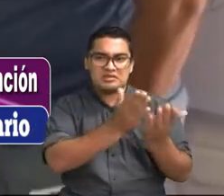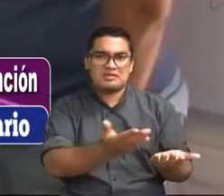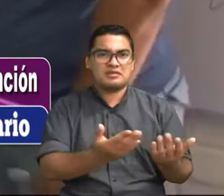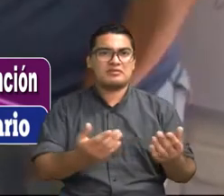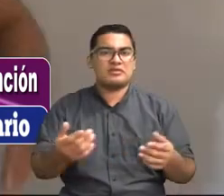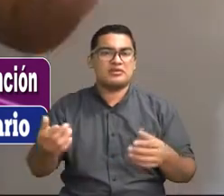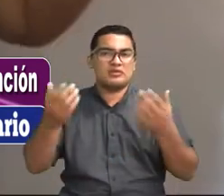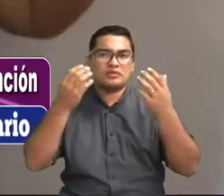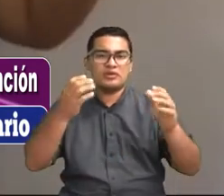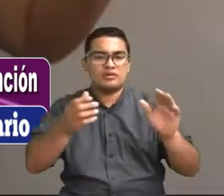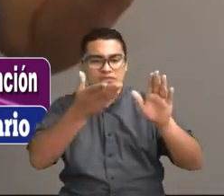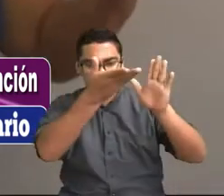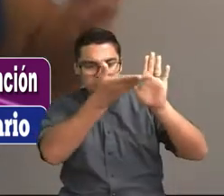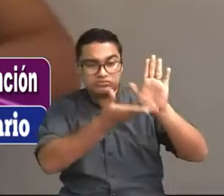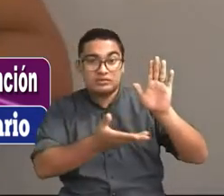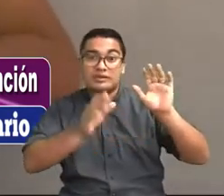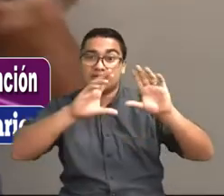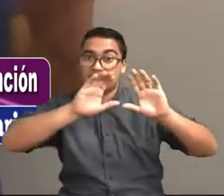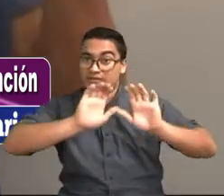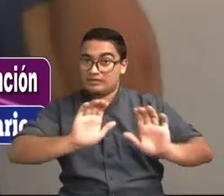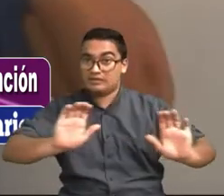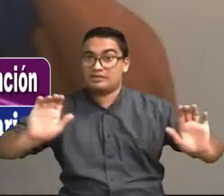niños también con discapacidades puedan